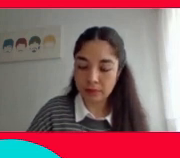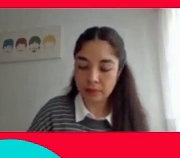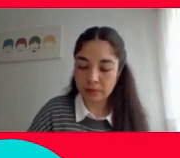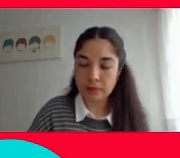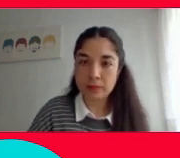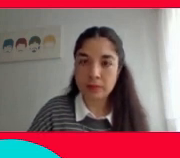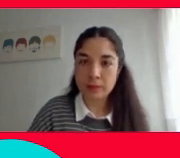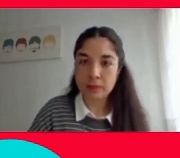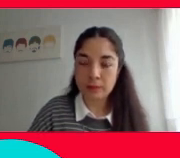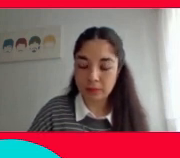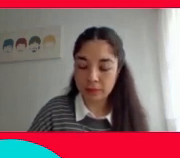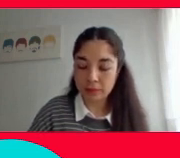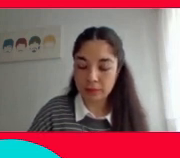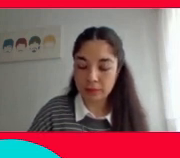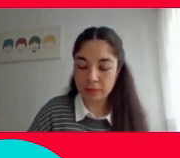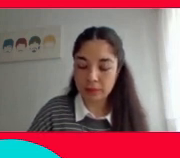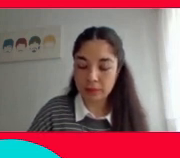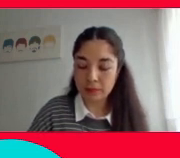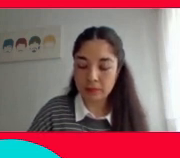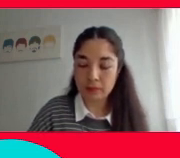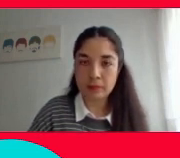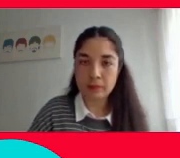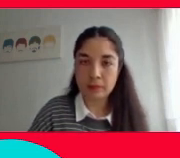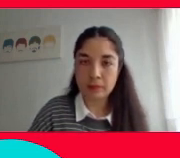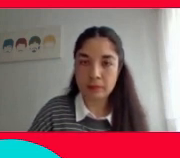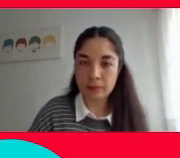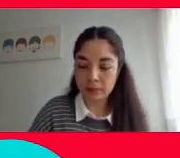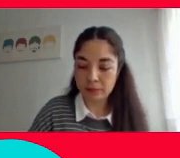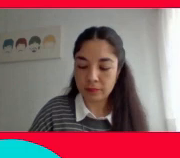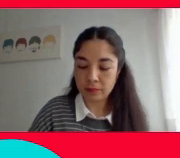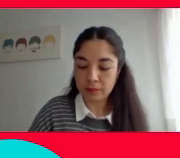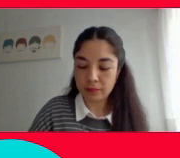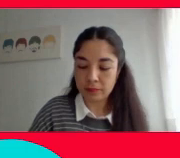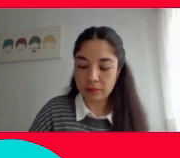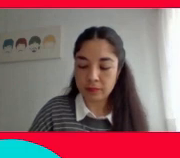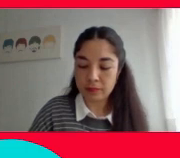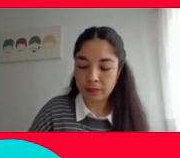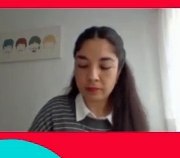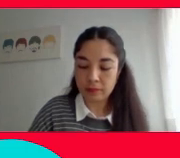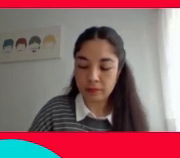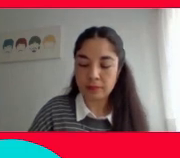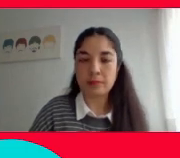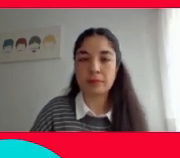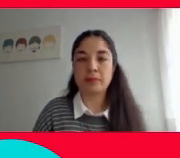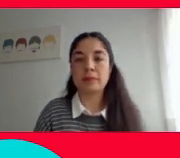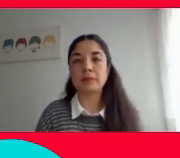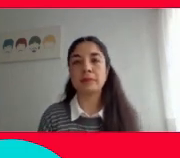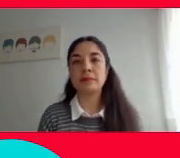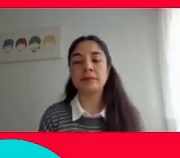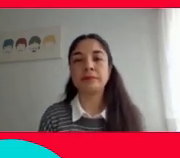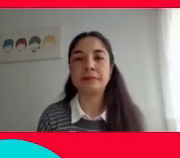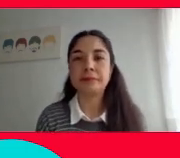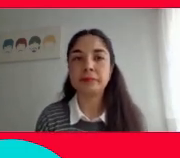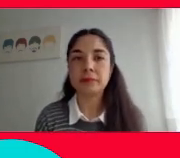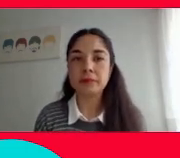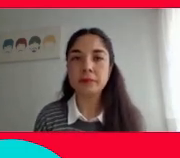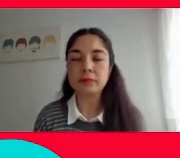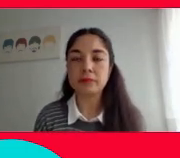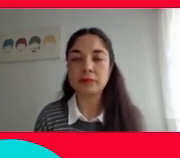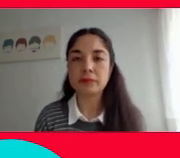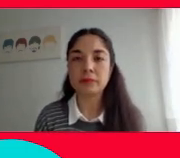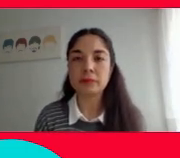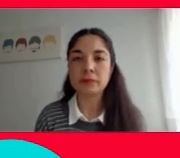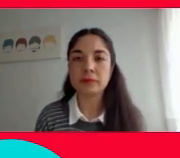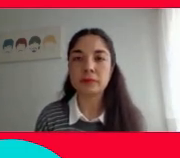linaje C37, que también era llamado coloquialmente como la variante andina. Entonces, nosotros en el país tenemos una